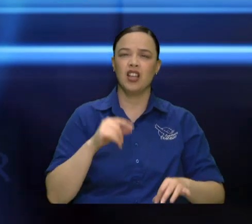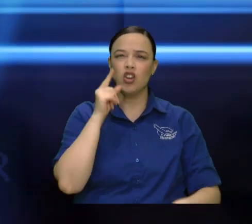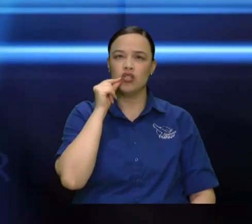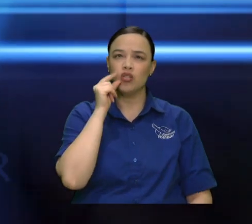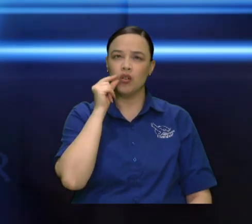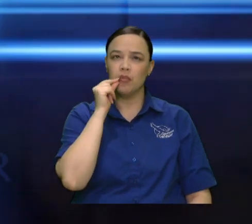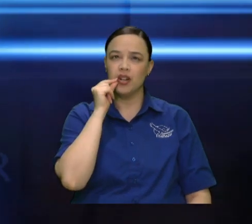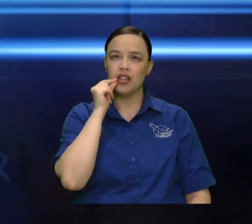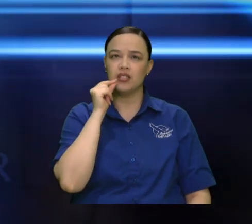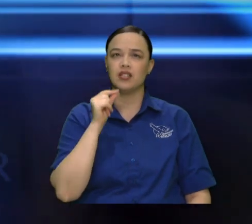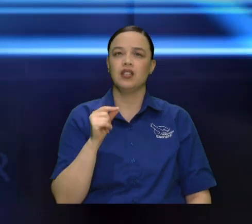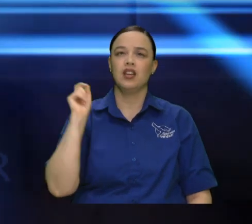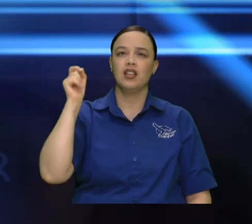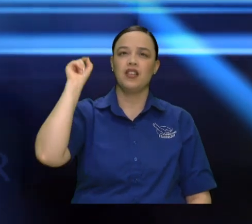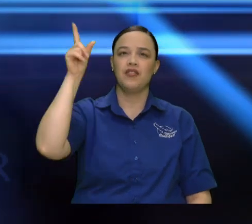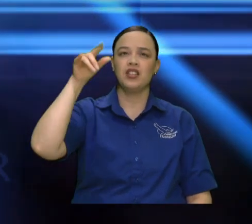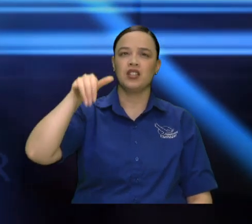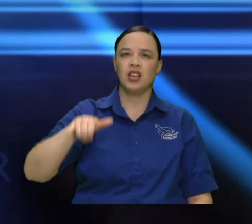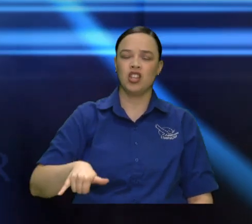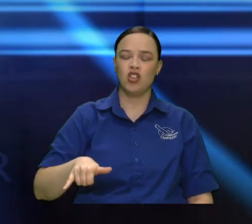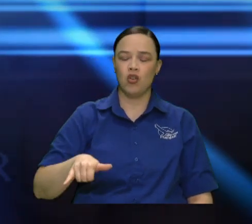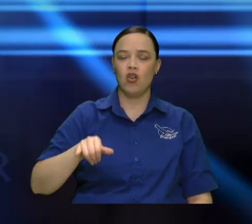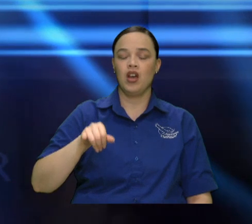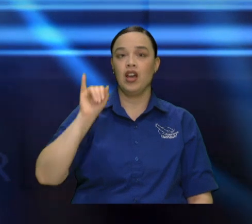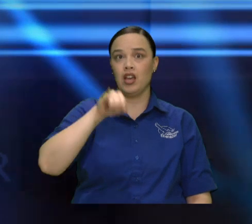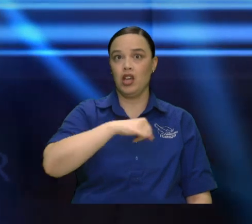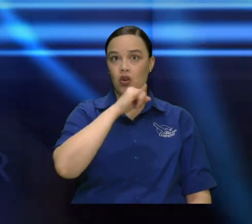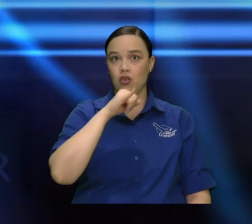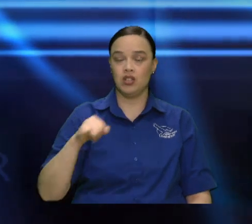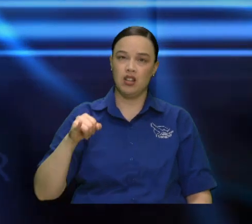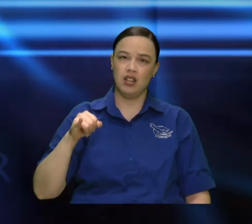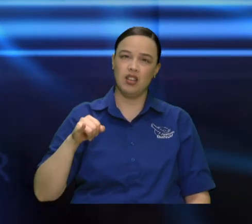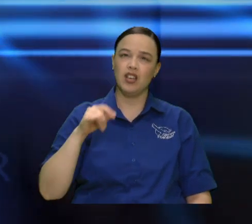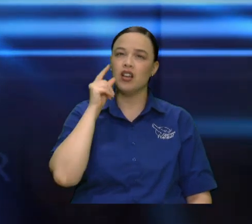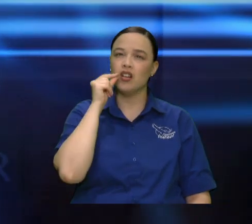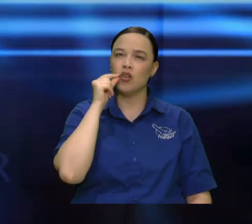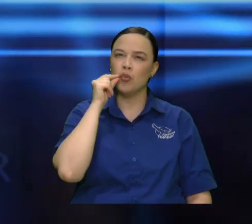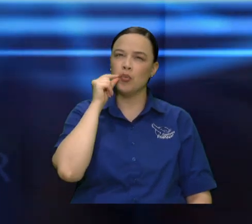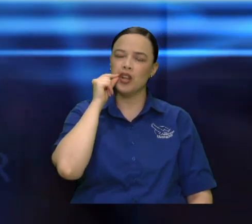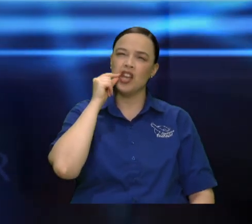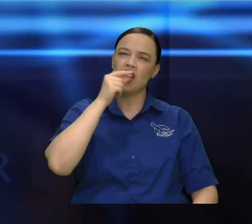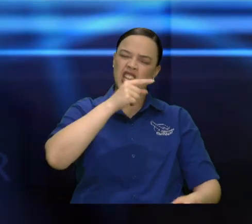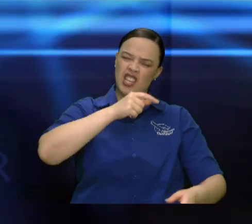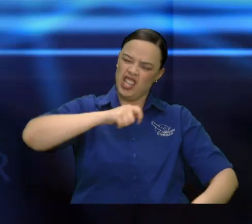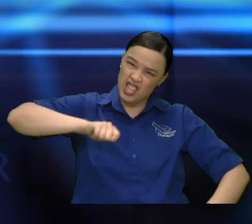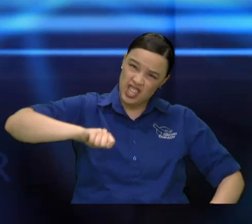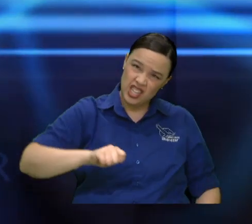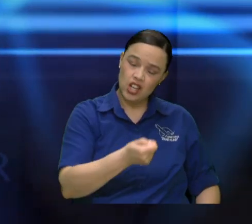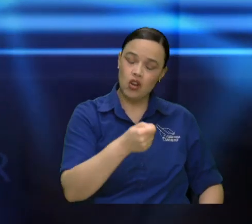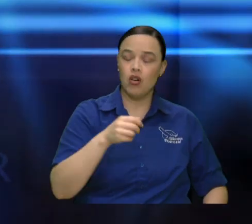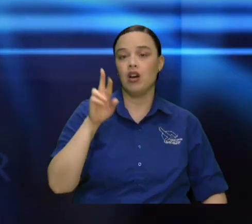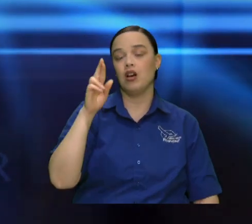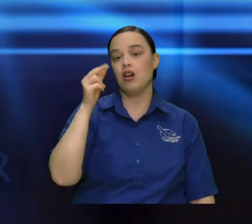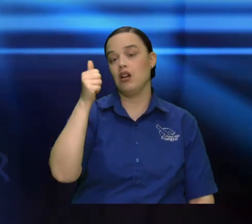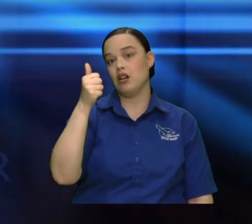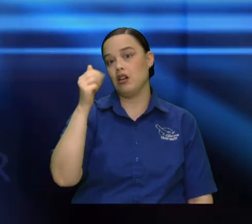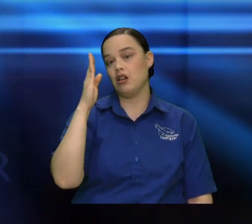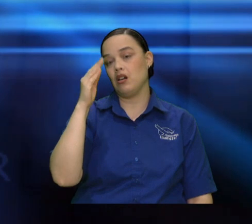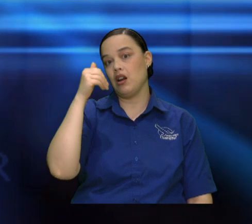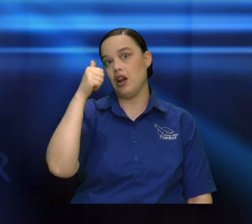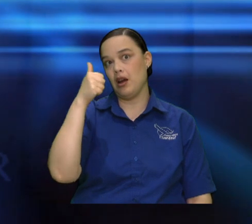destruyó a mano hermano en la parte inicial de este texto dice que en pocas palabras que la